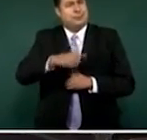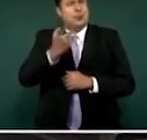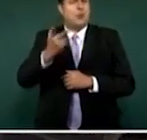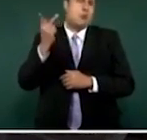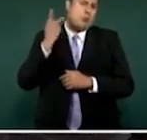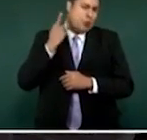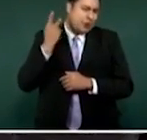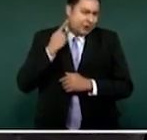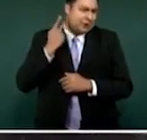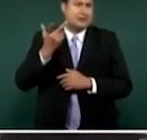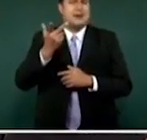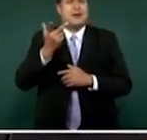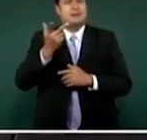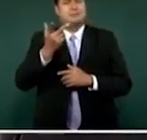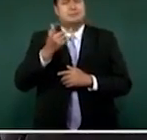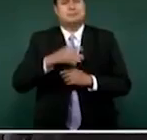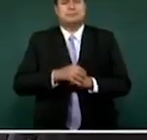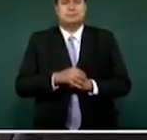política,